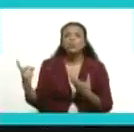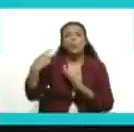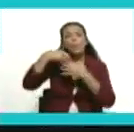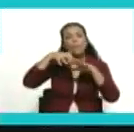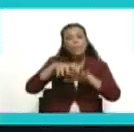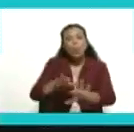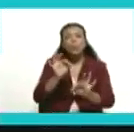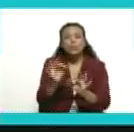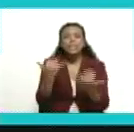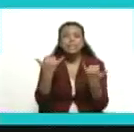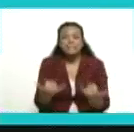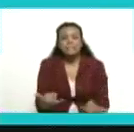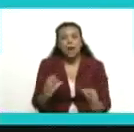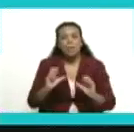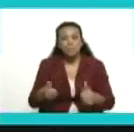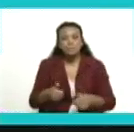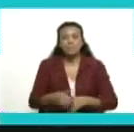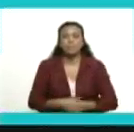sumergiremos en ellas de inmediato.